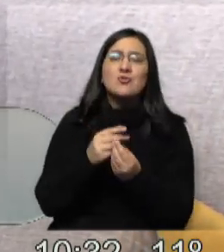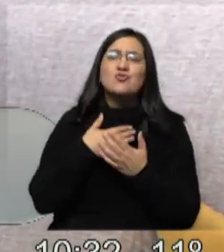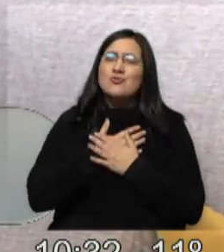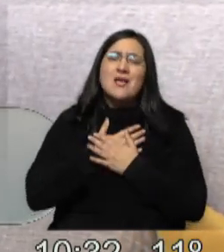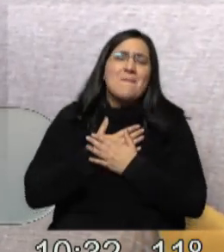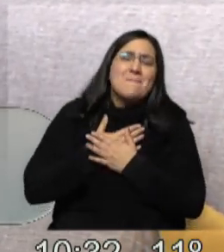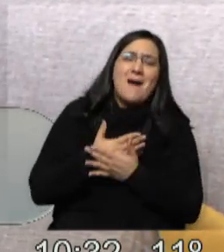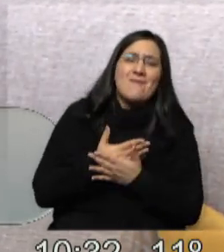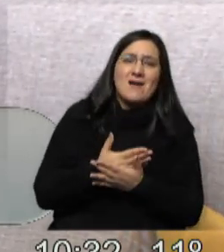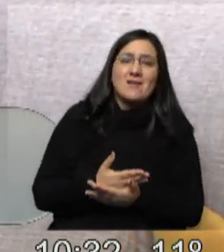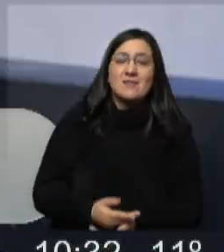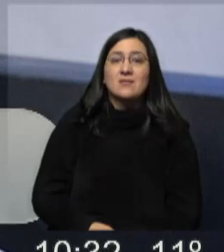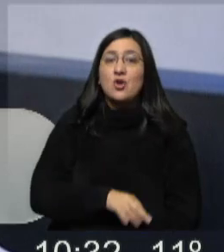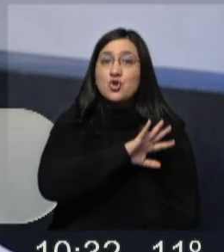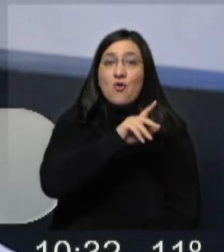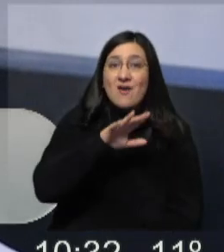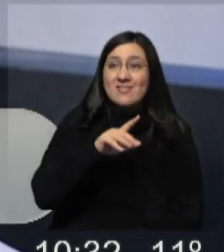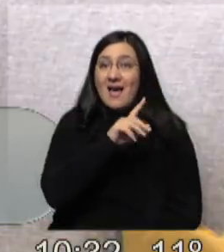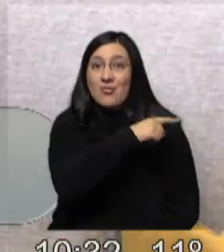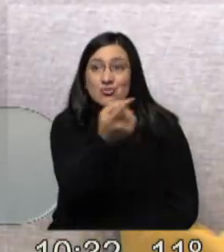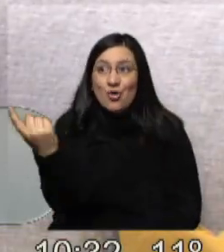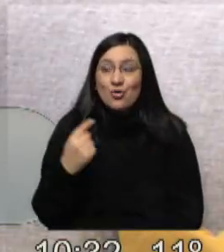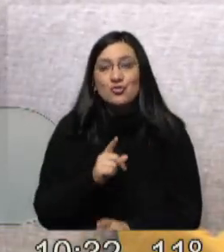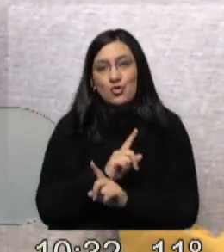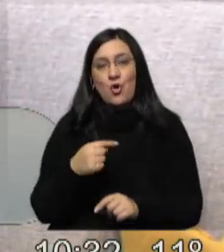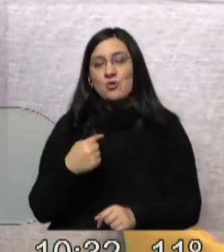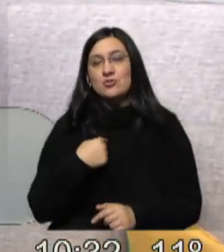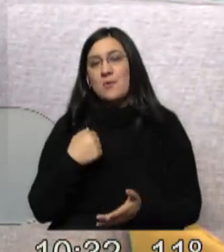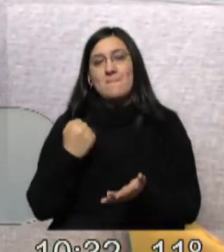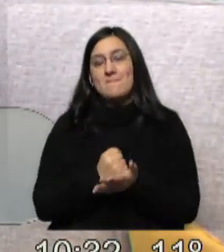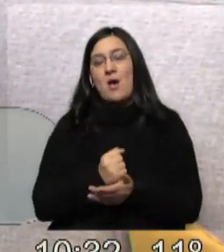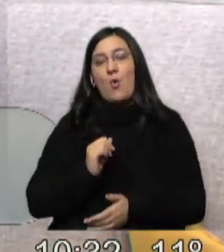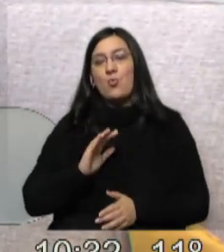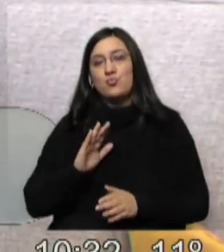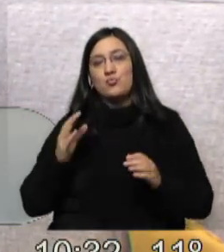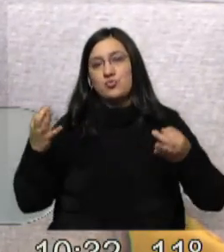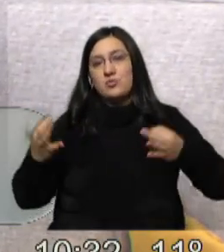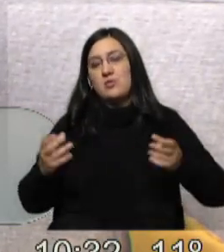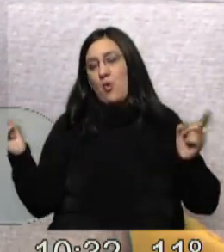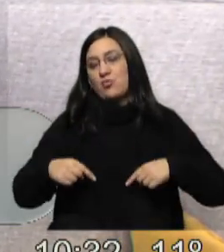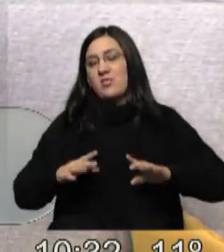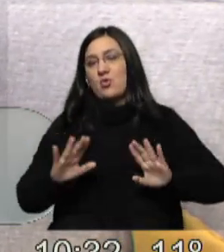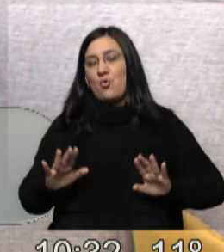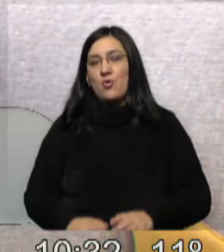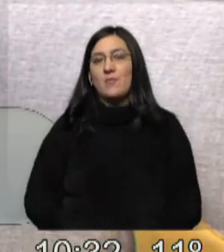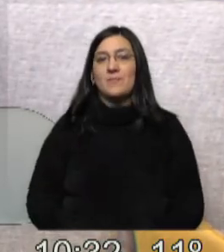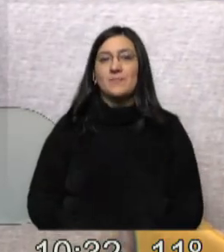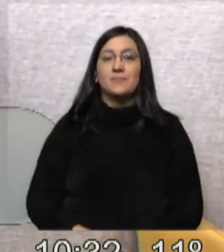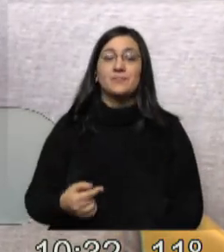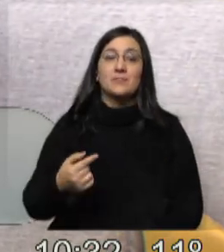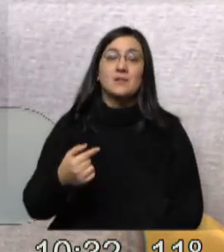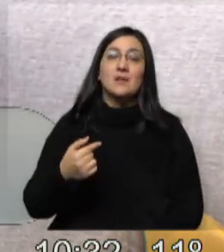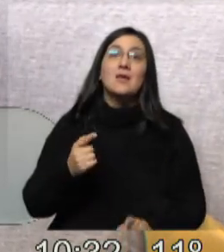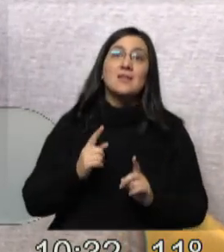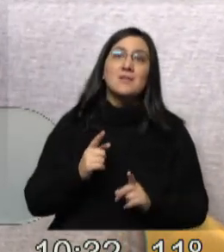juro. No robé, no, tengo un sello mío, creo, y obviamente me crié con toda esa camada de, bueno,